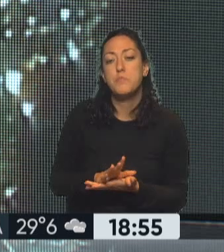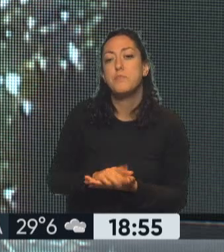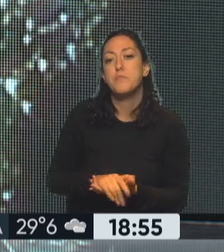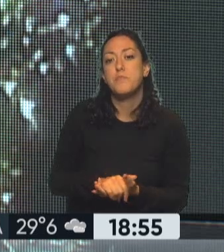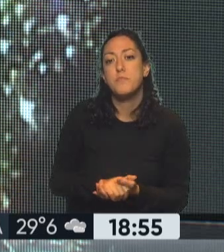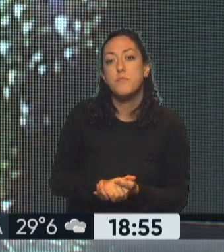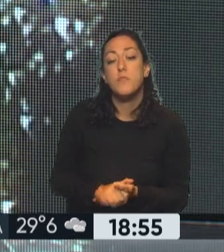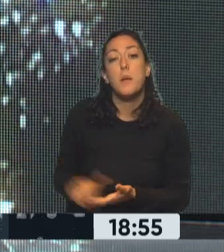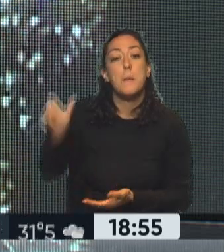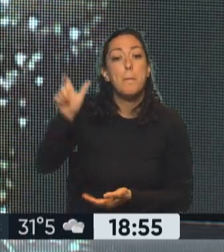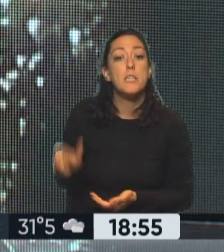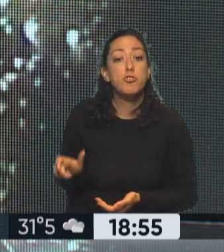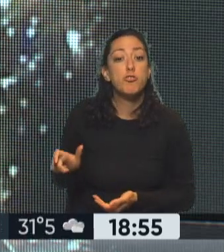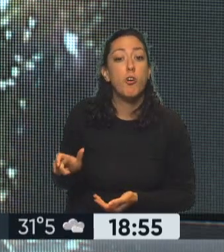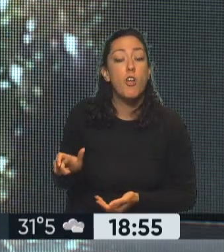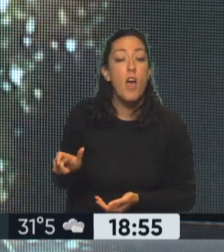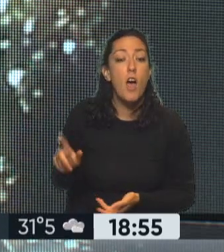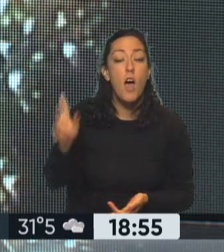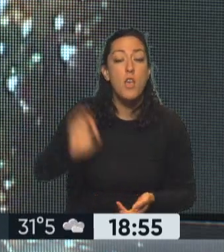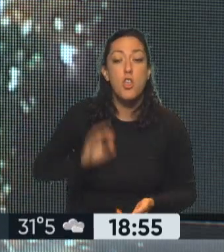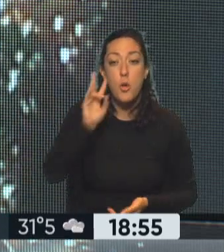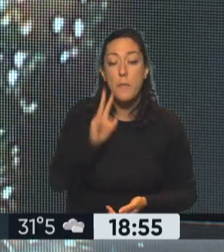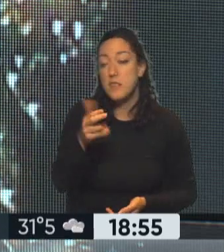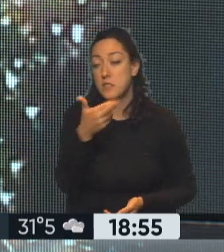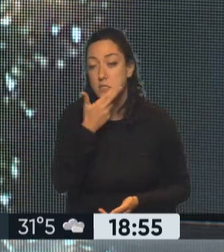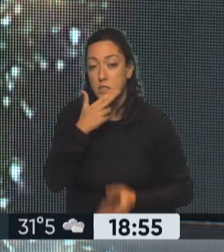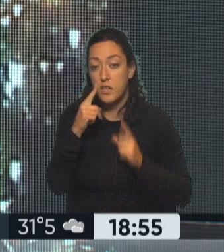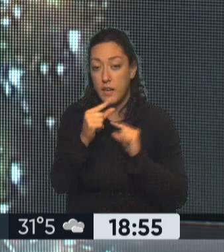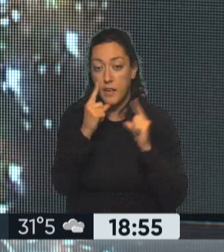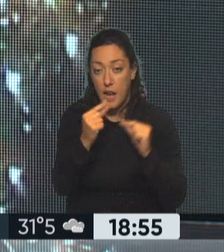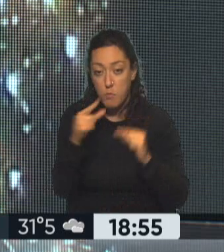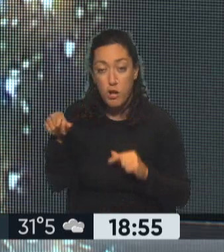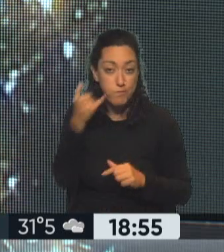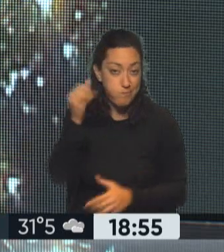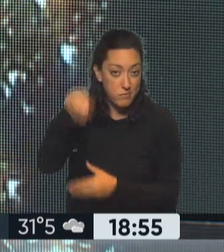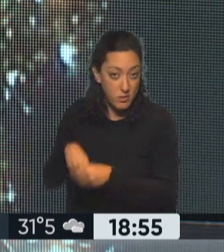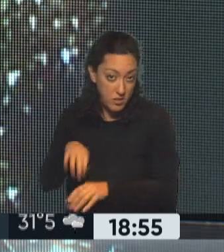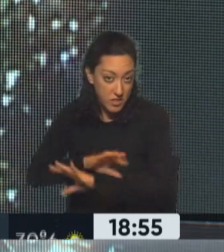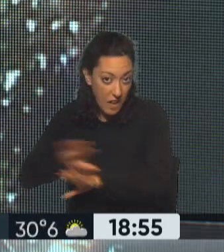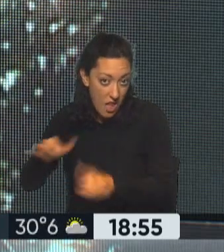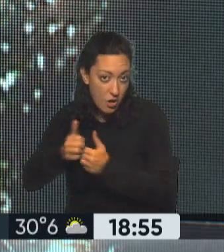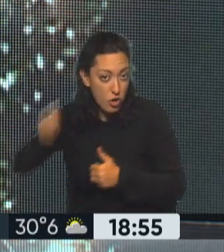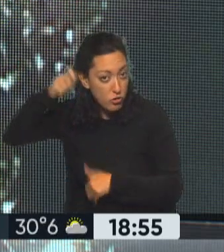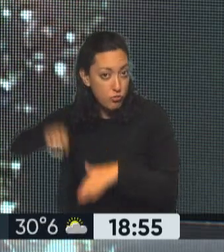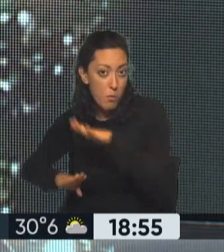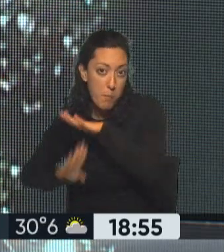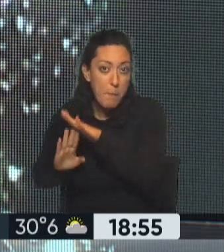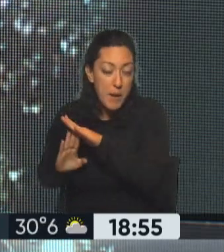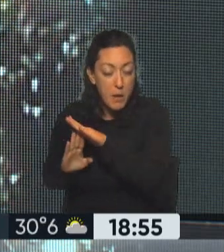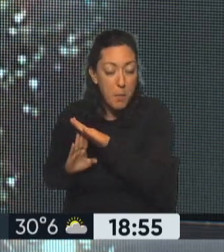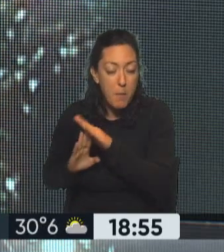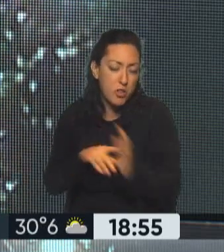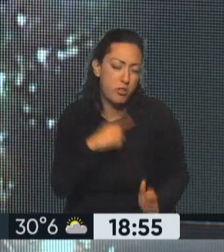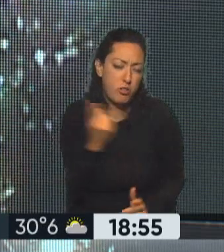realizara Rosenkrantz en el año 2017, cuando ya era integrante de la Corte Suprema de Justicia.